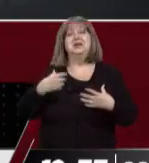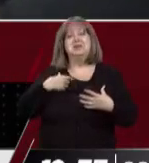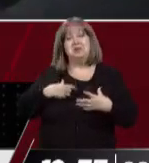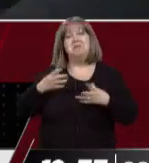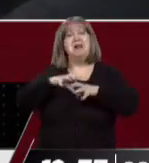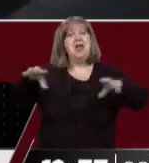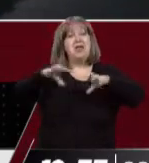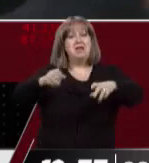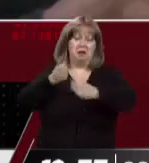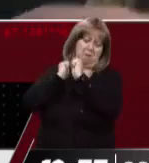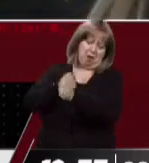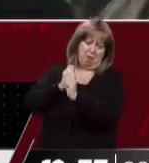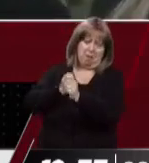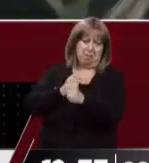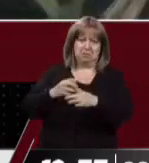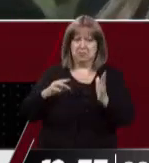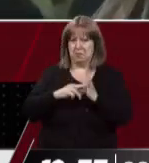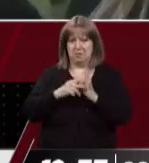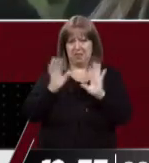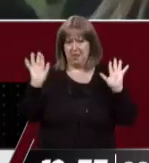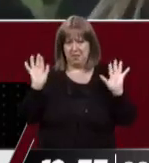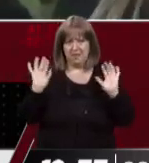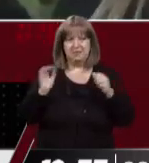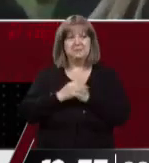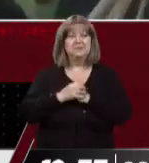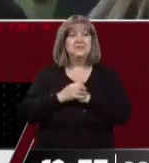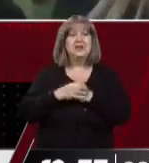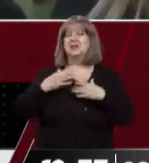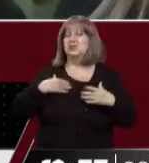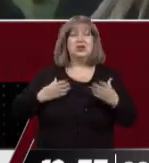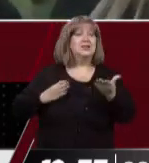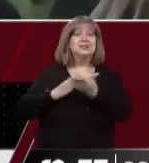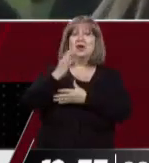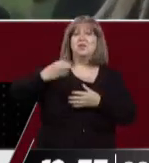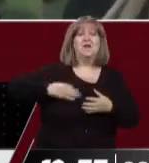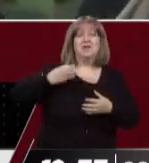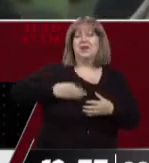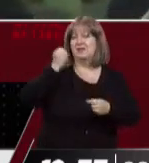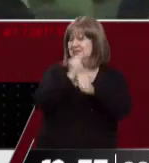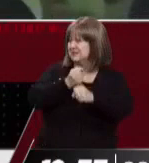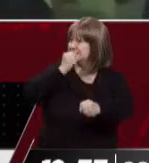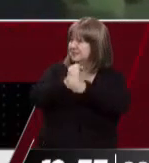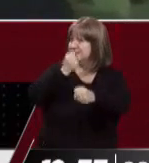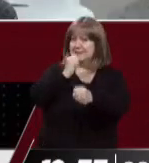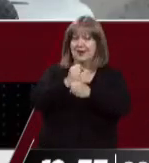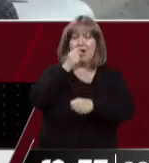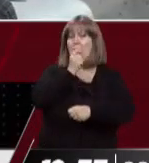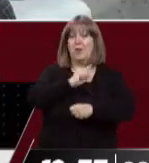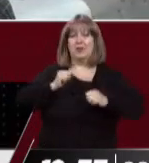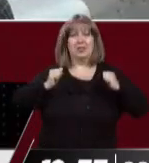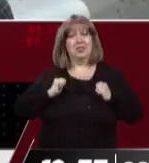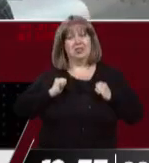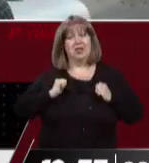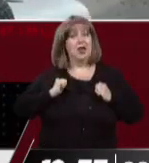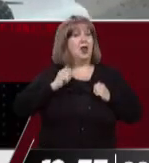Toda la vida. No estoy quieta, yo no estoy sentada así. ¿No te gusta quedarte quieta? No, eso sí. Y por eso has